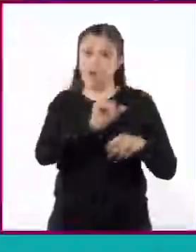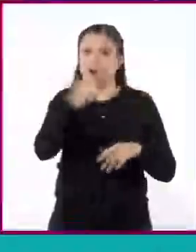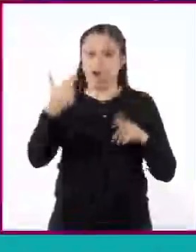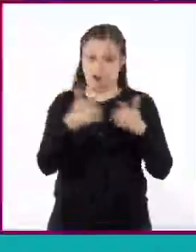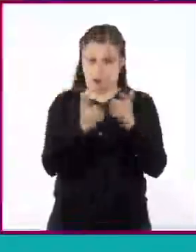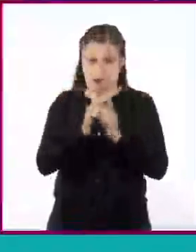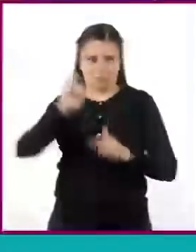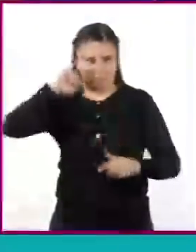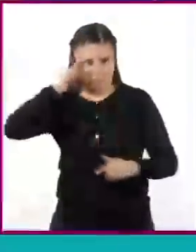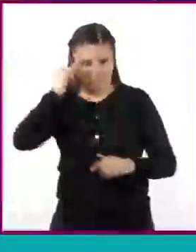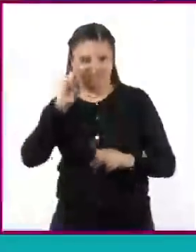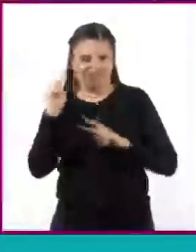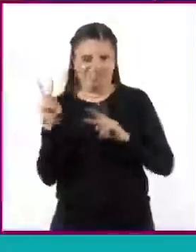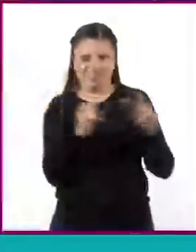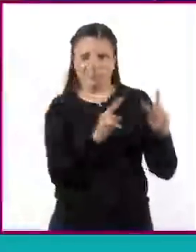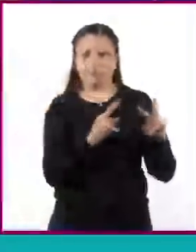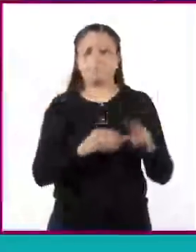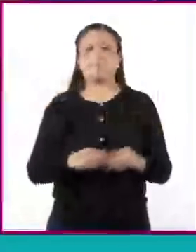grupo indígena.